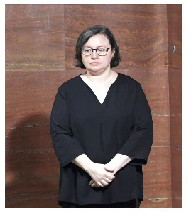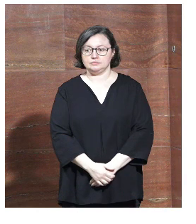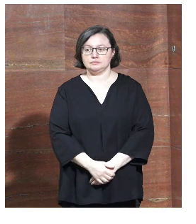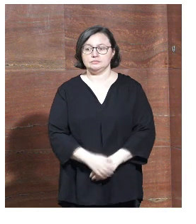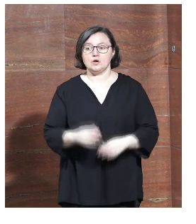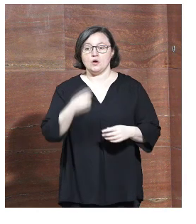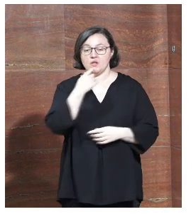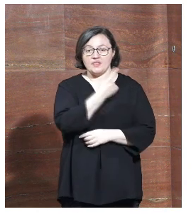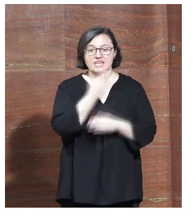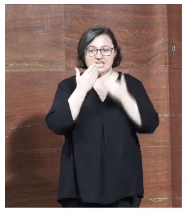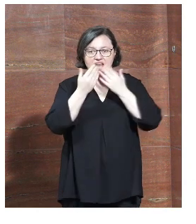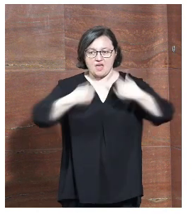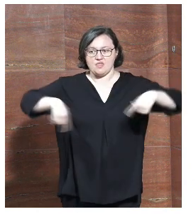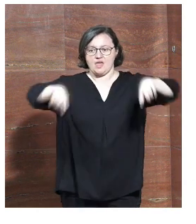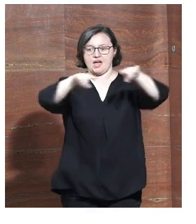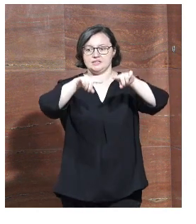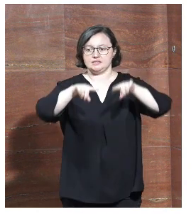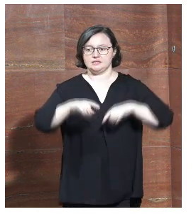quería dar las gracias